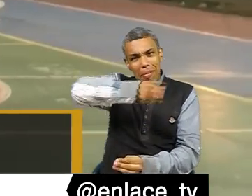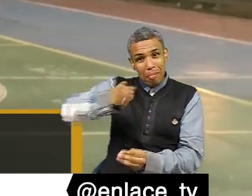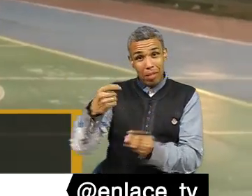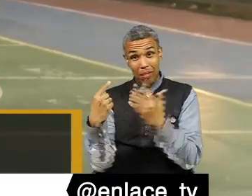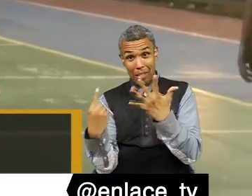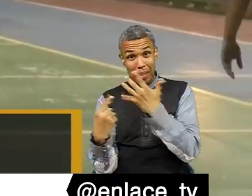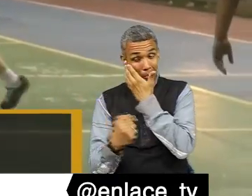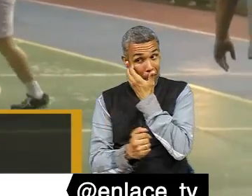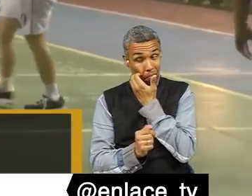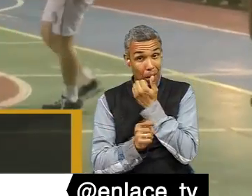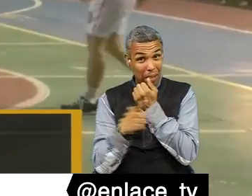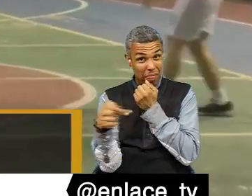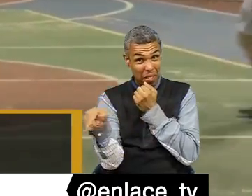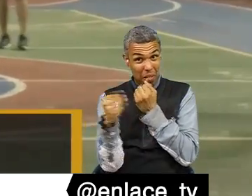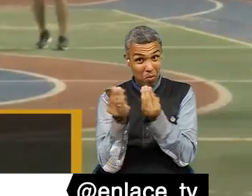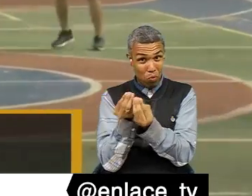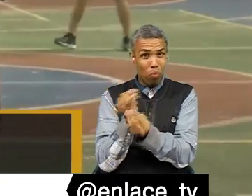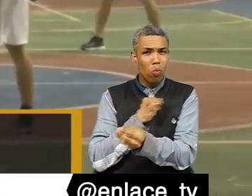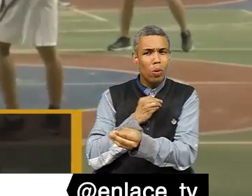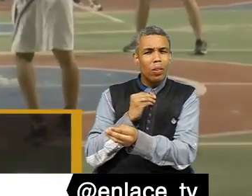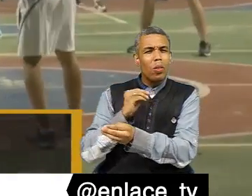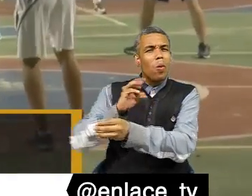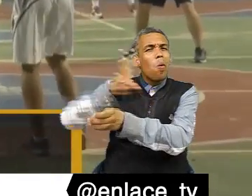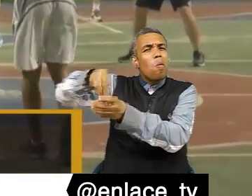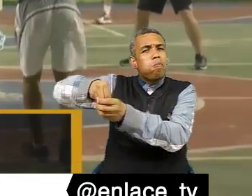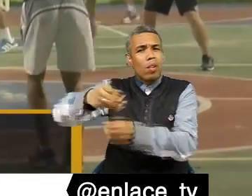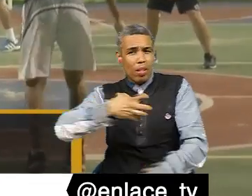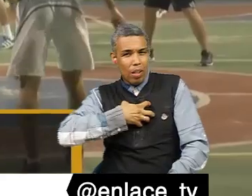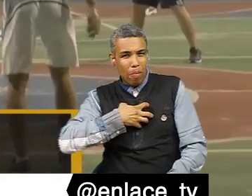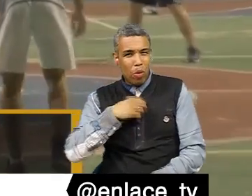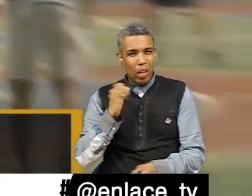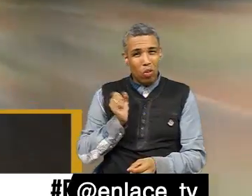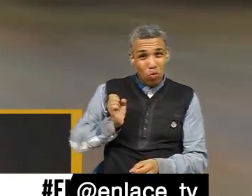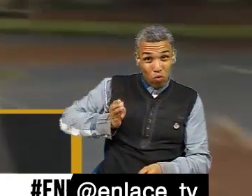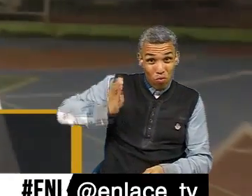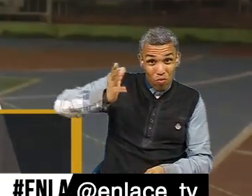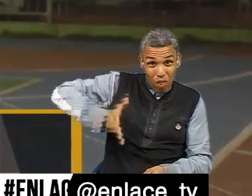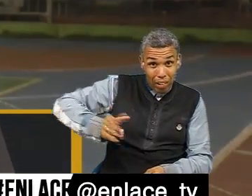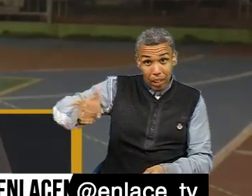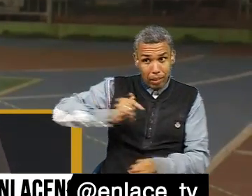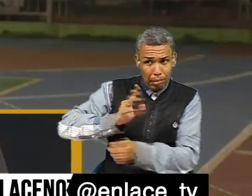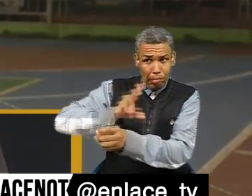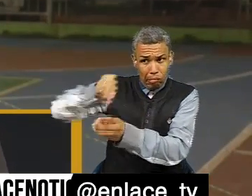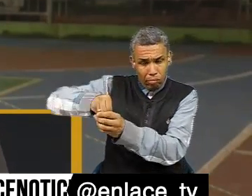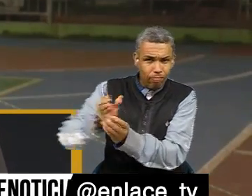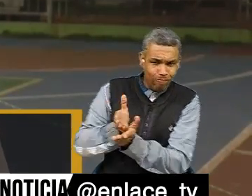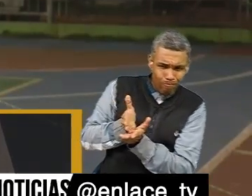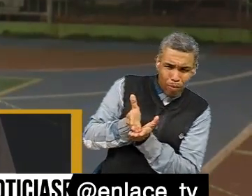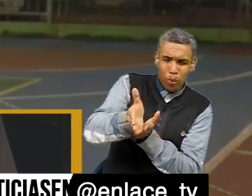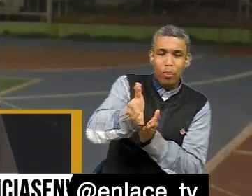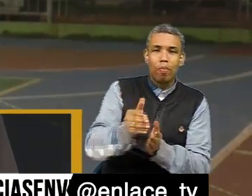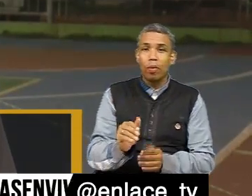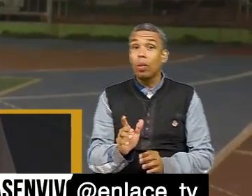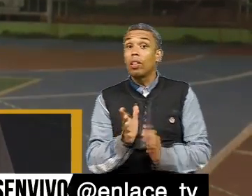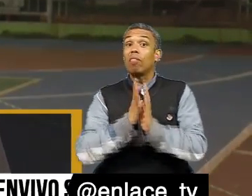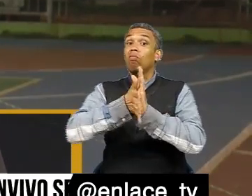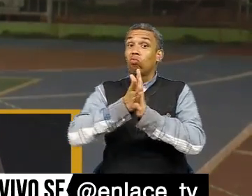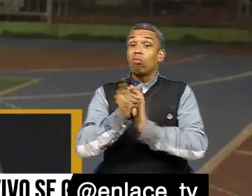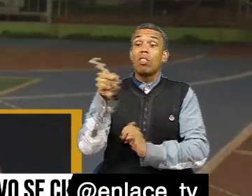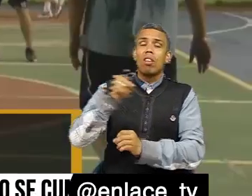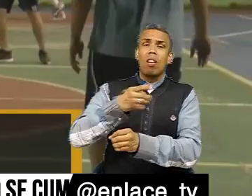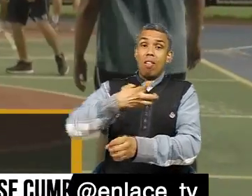Club Infantas, donde ha cumplido un desempeño aceptable. El torneo tiene un alto nivel competitivo, gracias a Dios, nos ha ido muy bien.